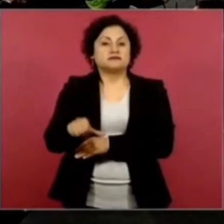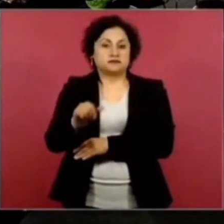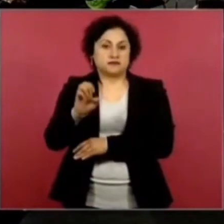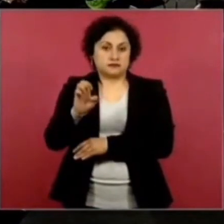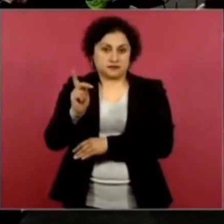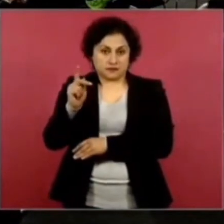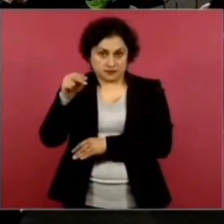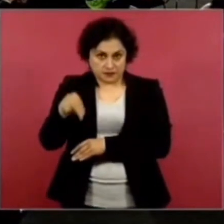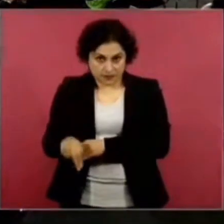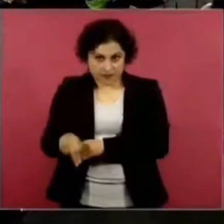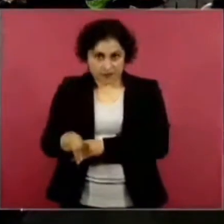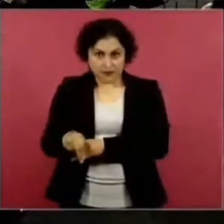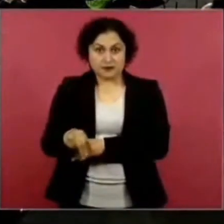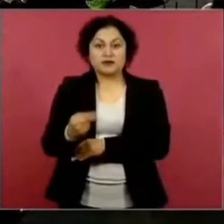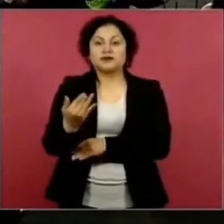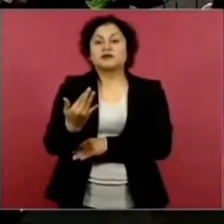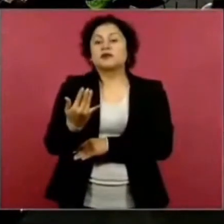dejó